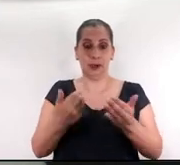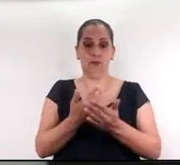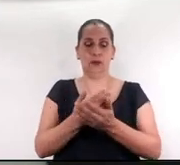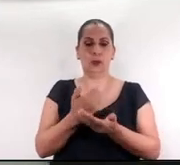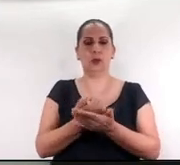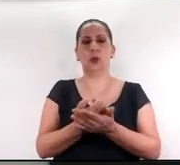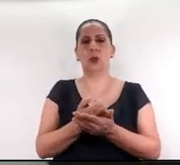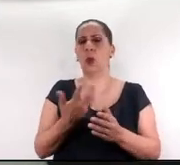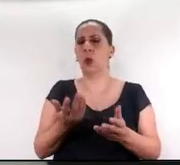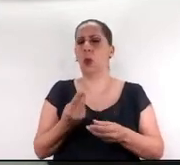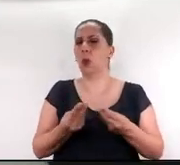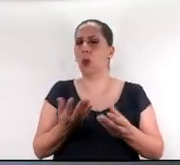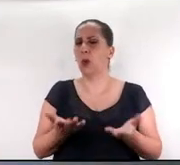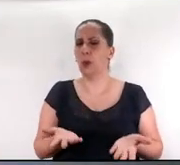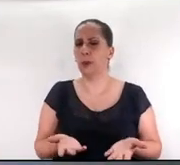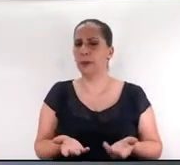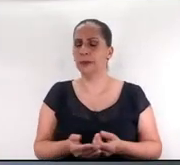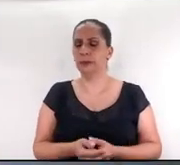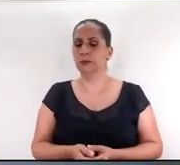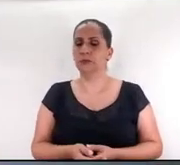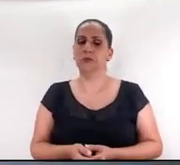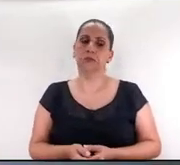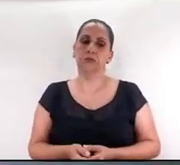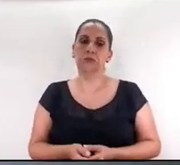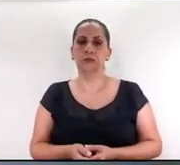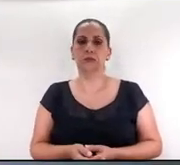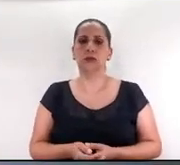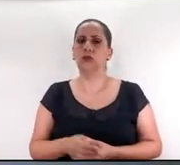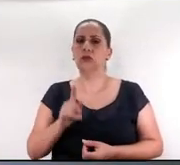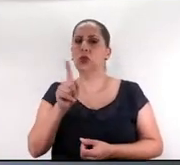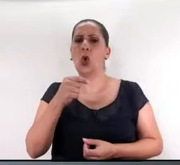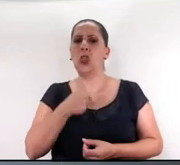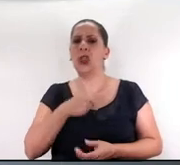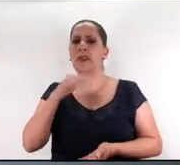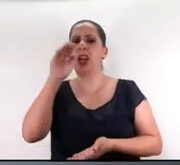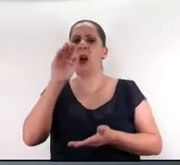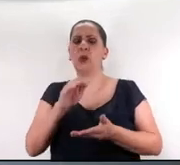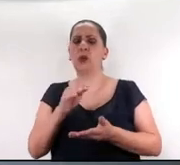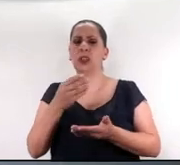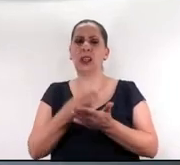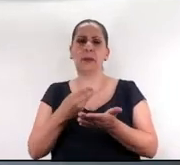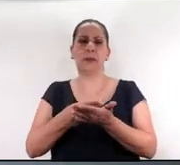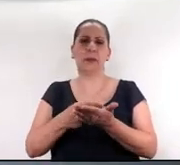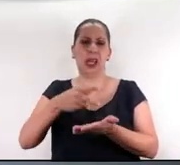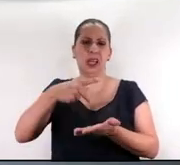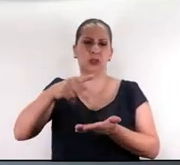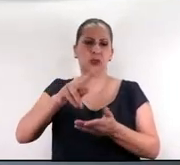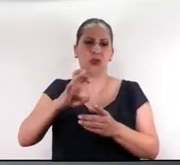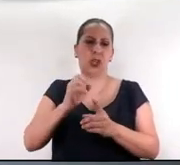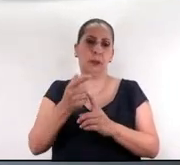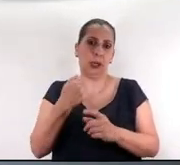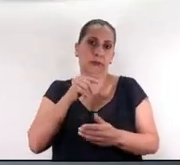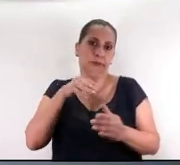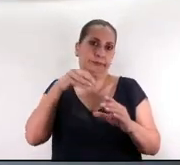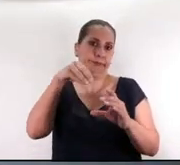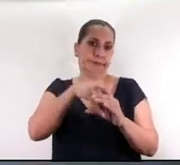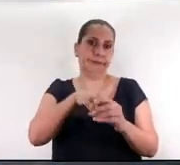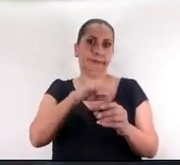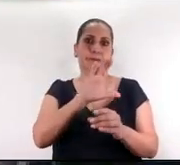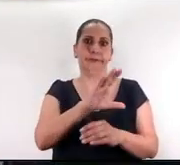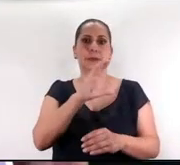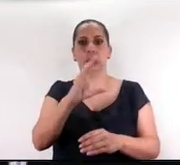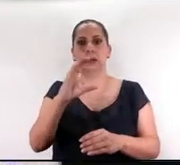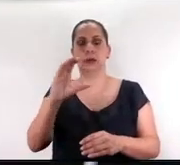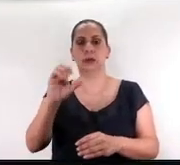hacerlo? Bueno, no habría que ajustar las cargas sociales que son para la Caja Costarricense del Seguro Social. A mí me tocó